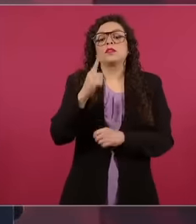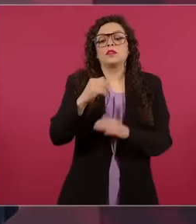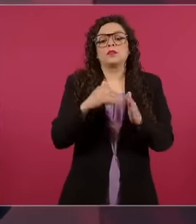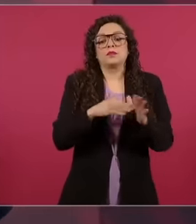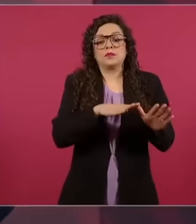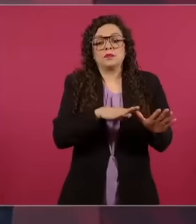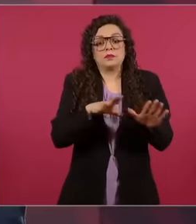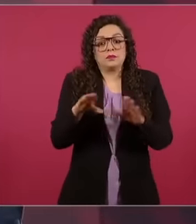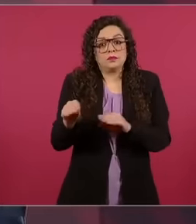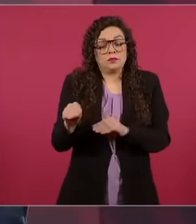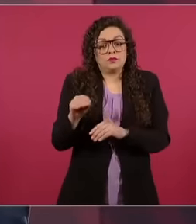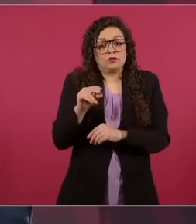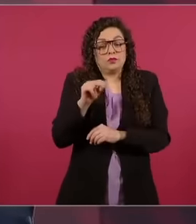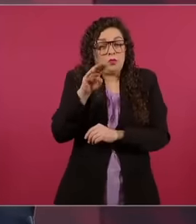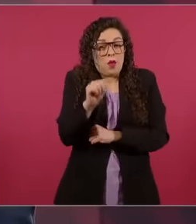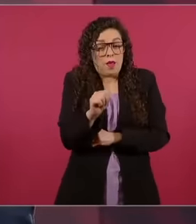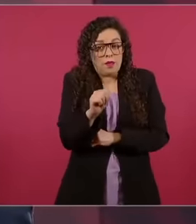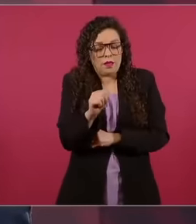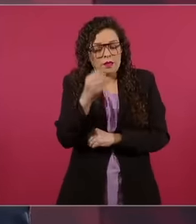1939, sabiendo